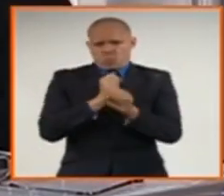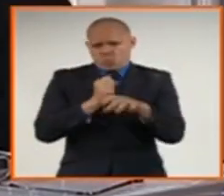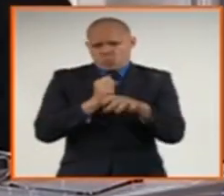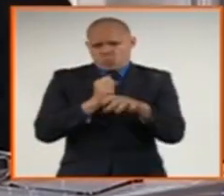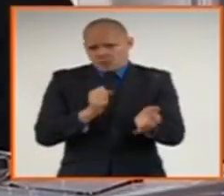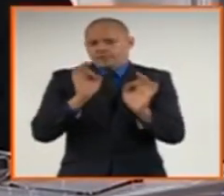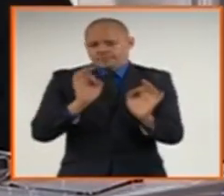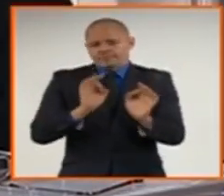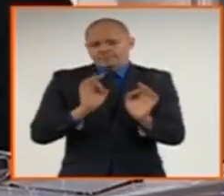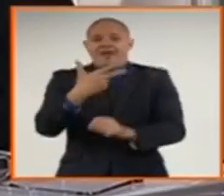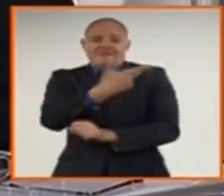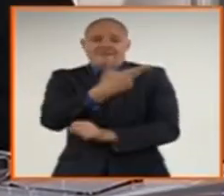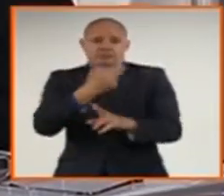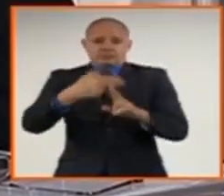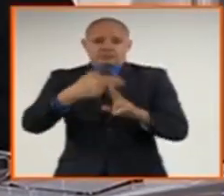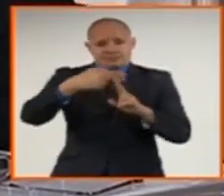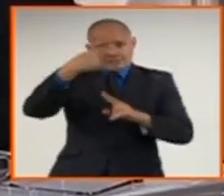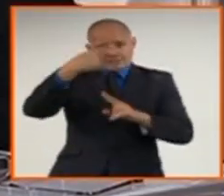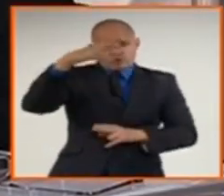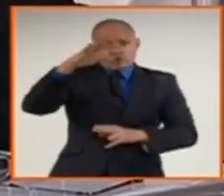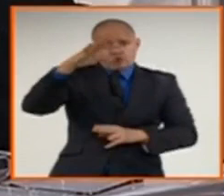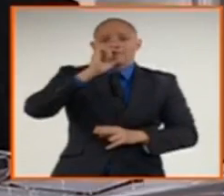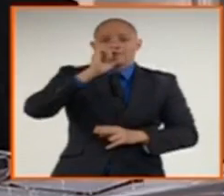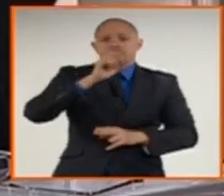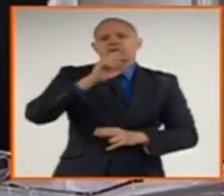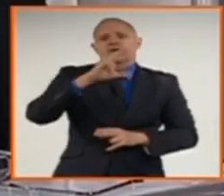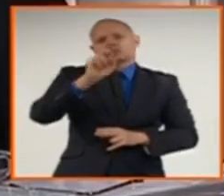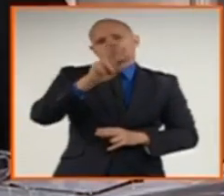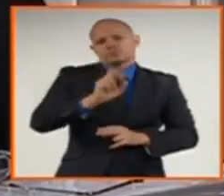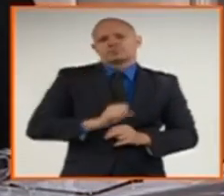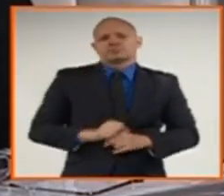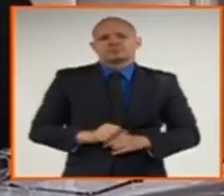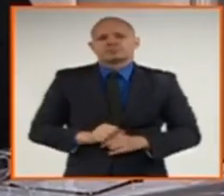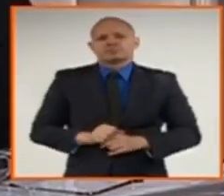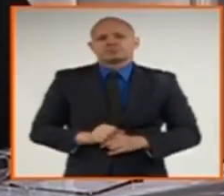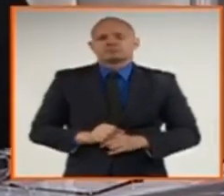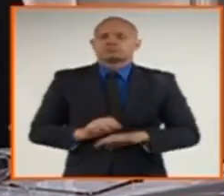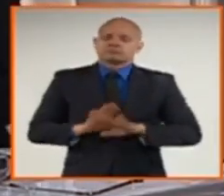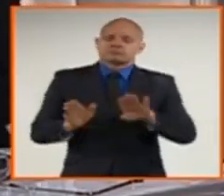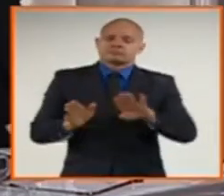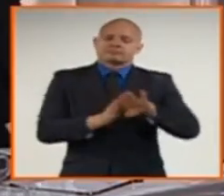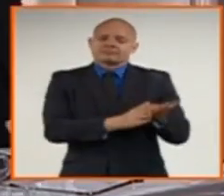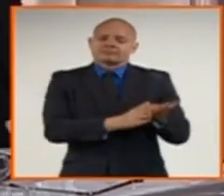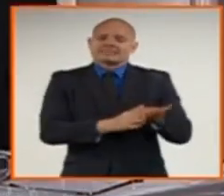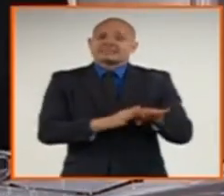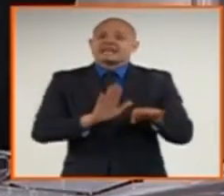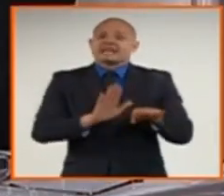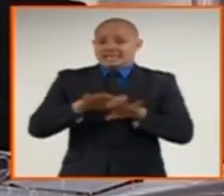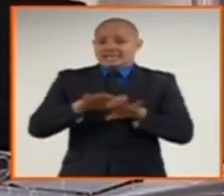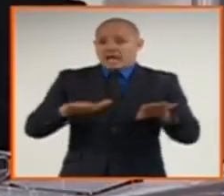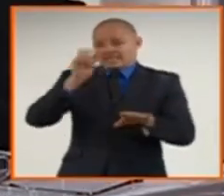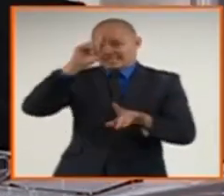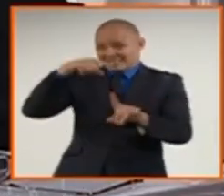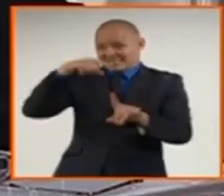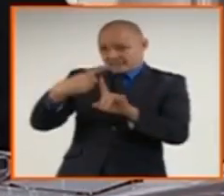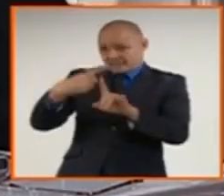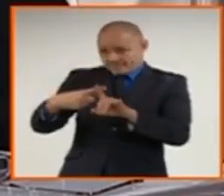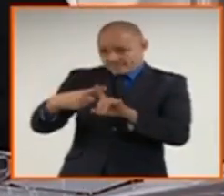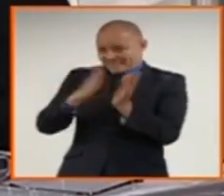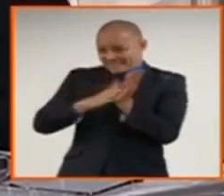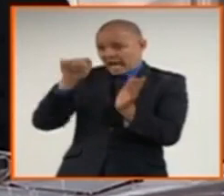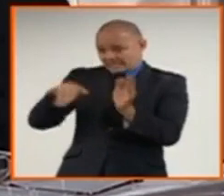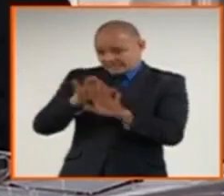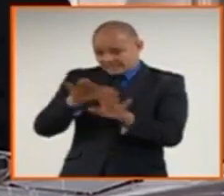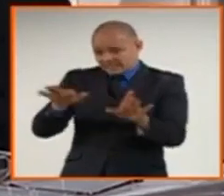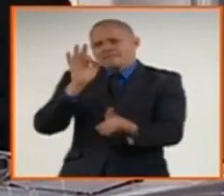en los programas de vacunación. No obstante, en el caso de la vacuna Abdala, ya desde el mes de septiembre, se habían trazado